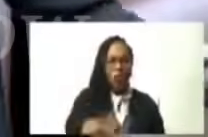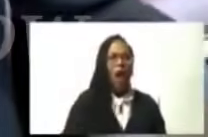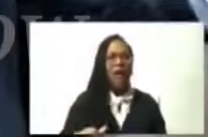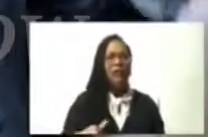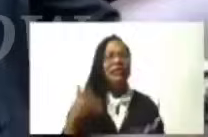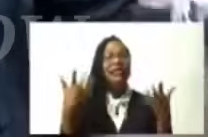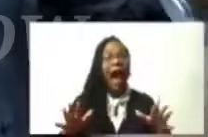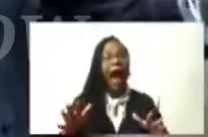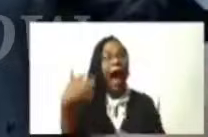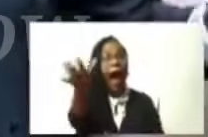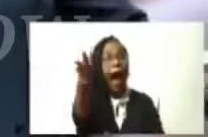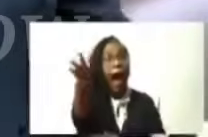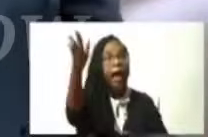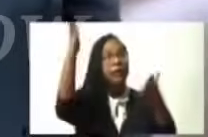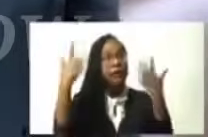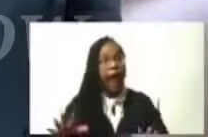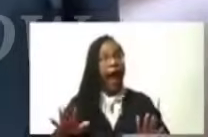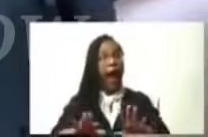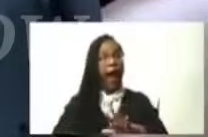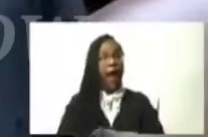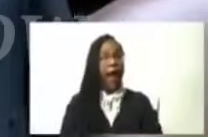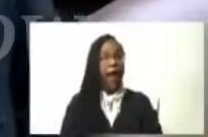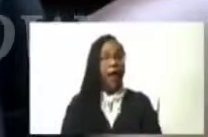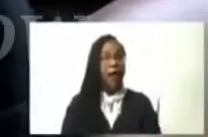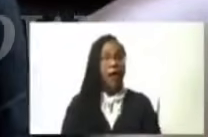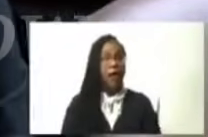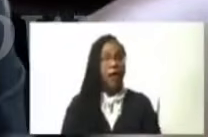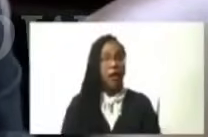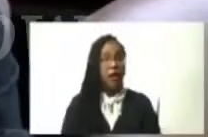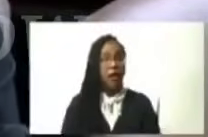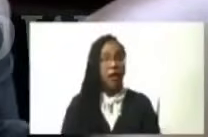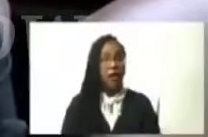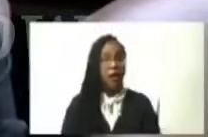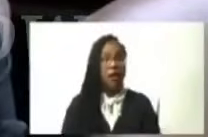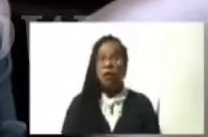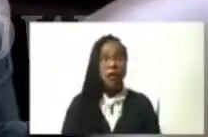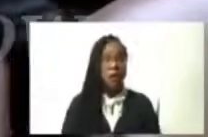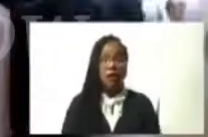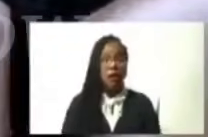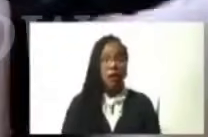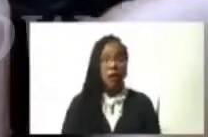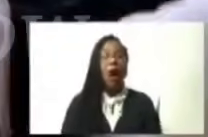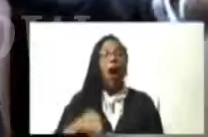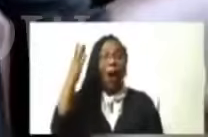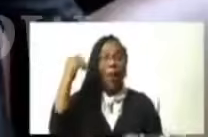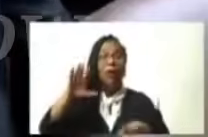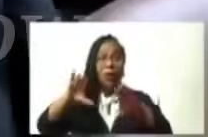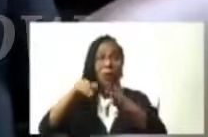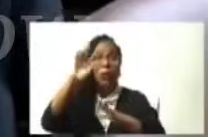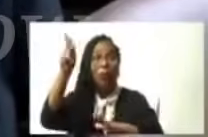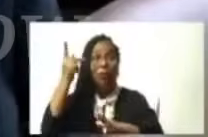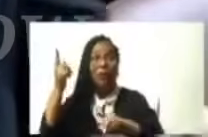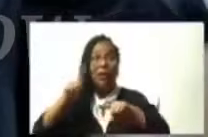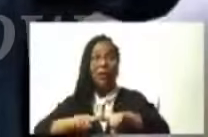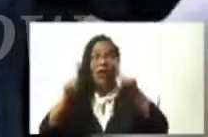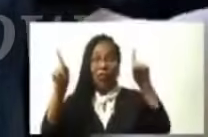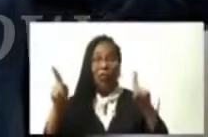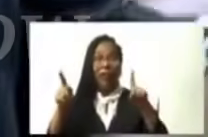Basta ya de politiquería. Y bien hiciera la oposición, sí, bien hiciera la